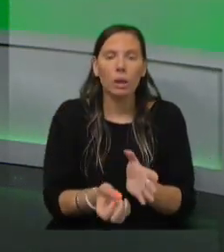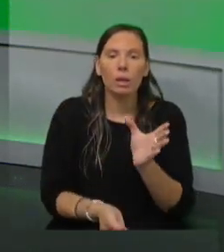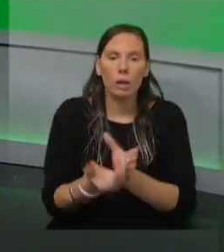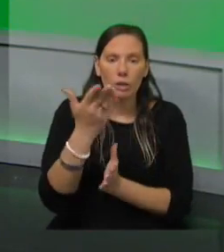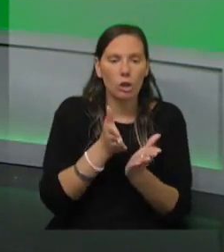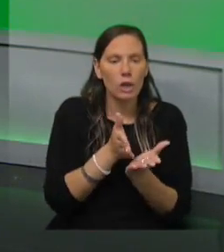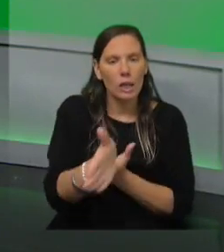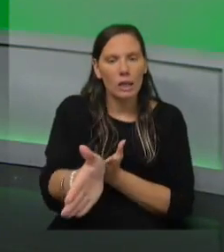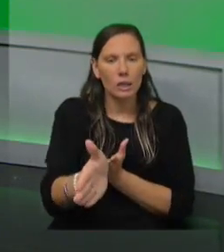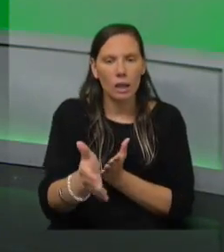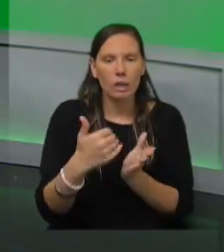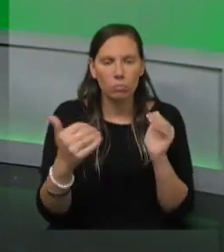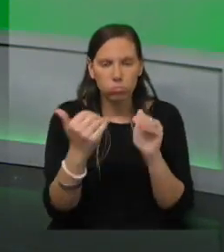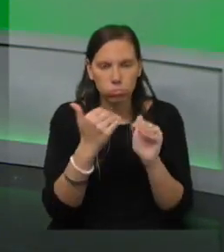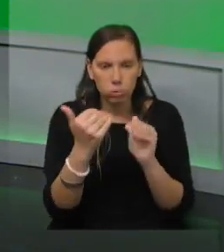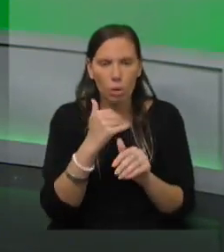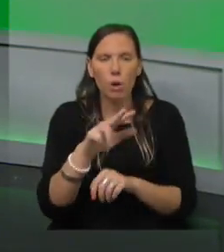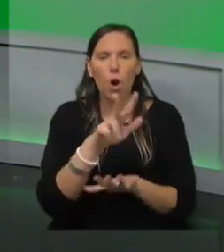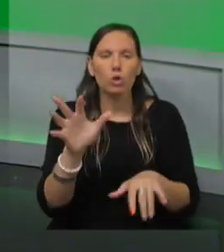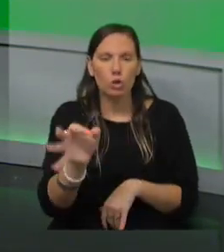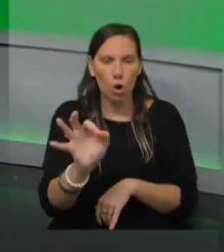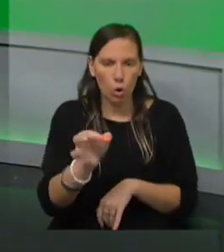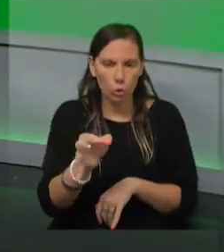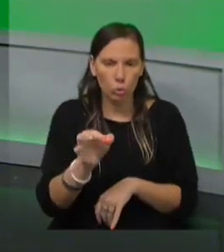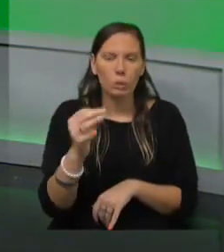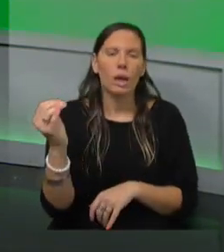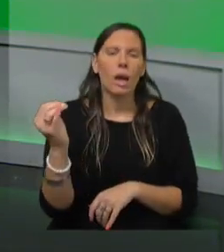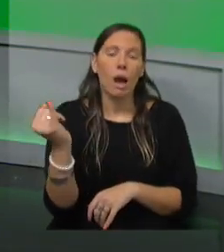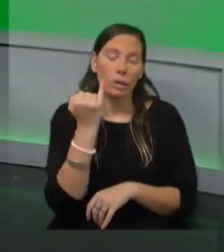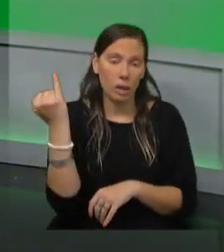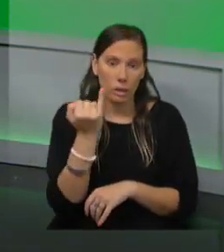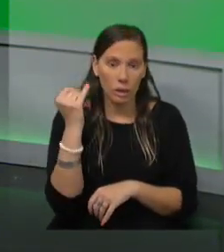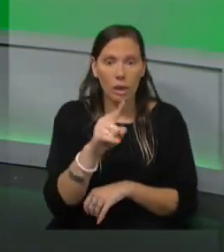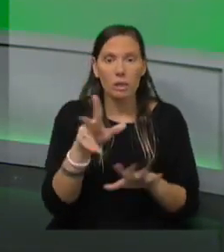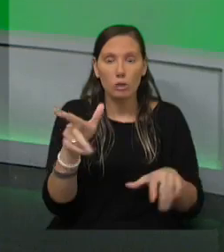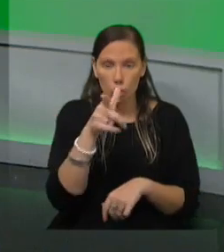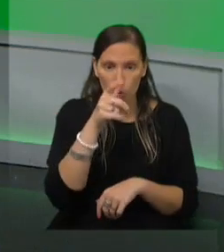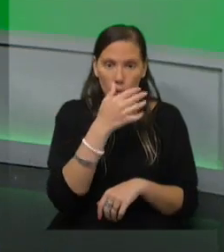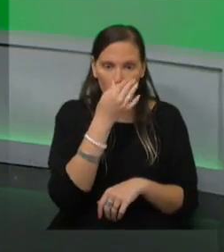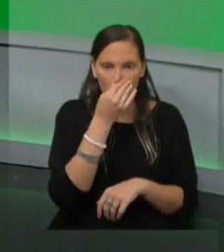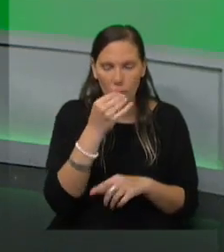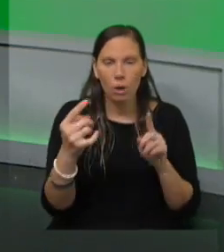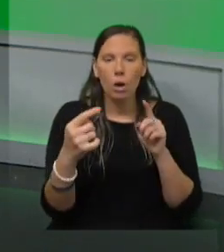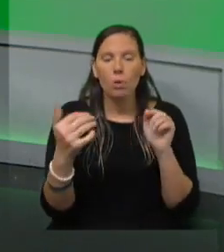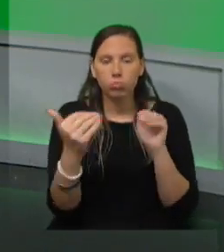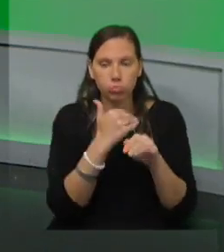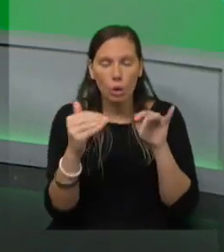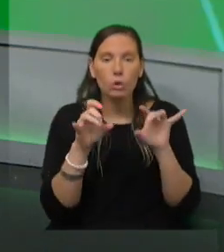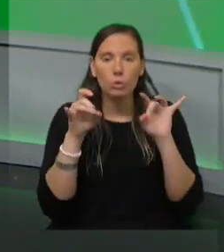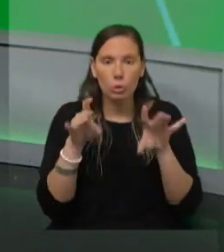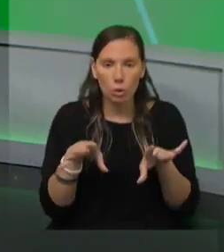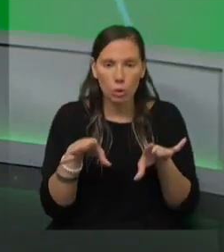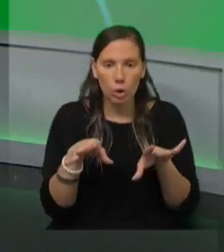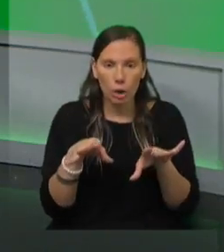líneas de alta frecuencia por la avenida 8 de octubre Avenida Italia y también 18 de julio la circulación exclusiva y